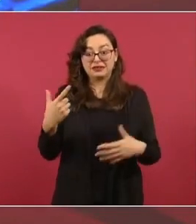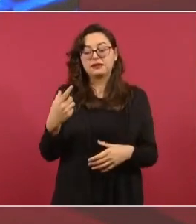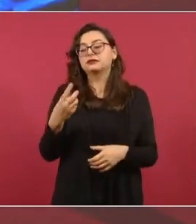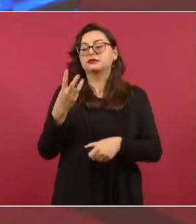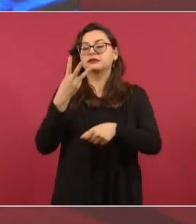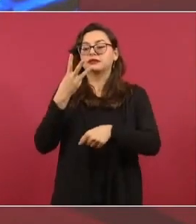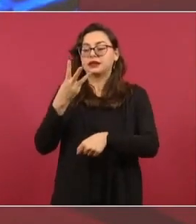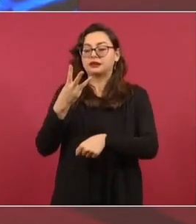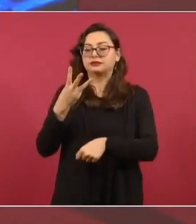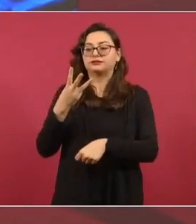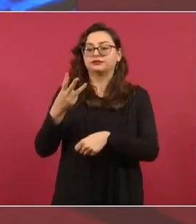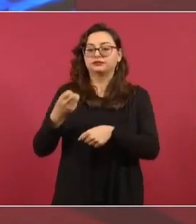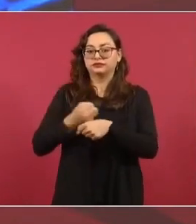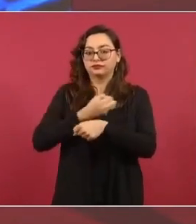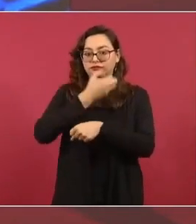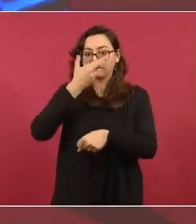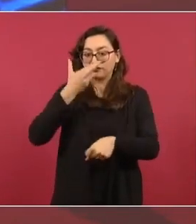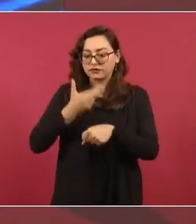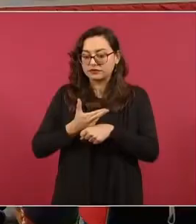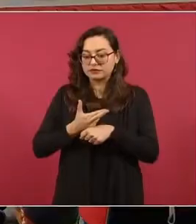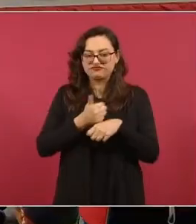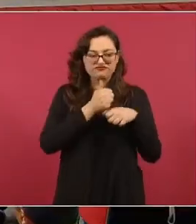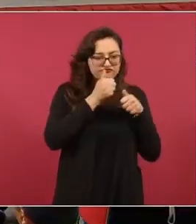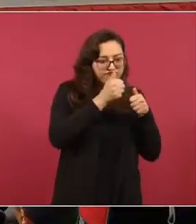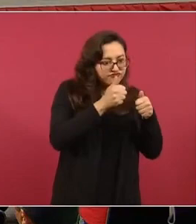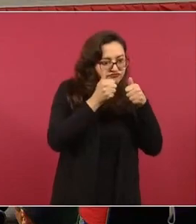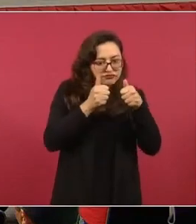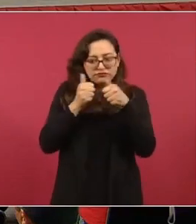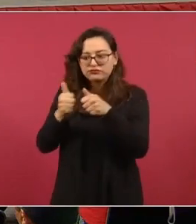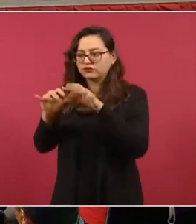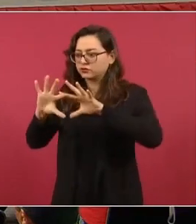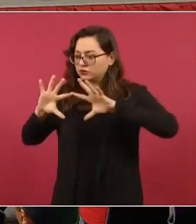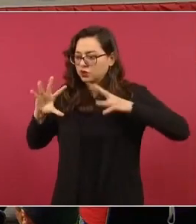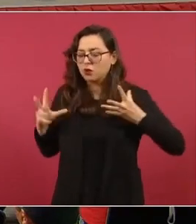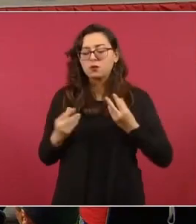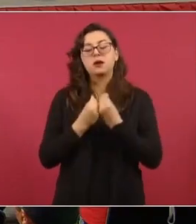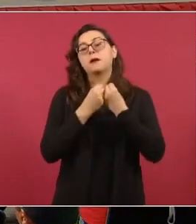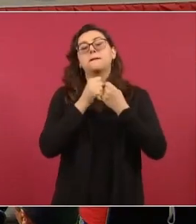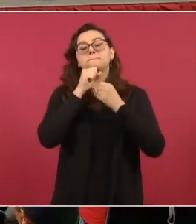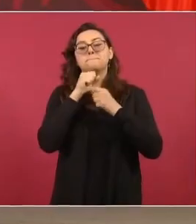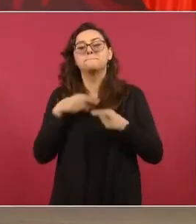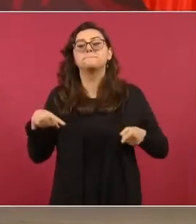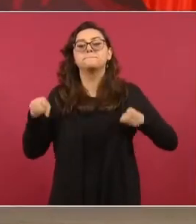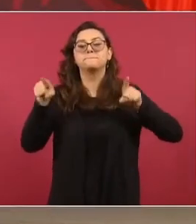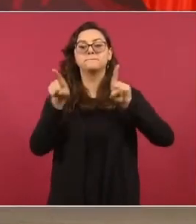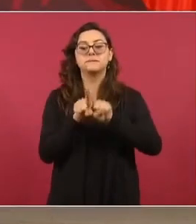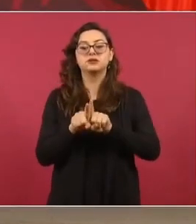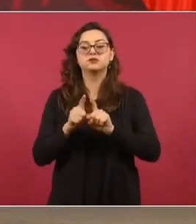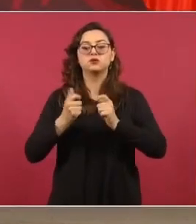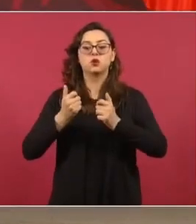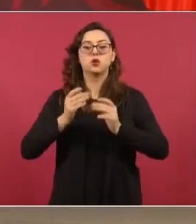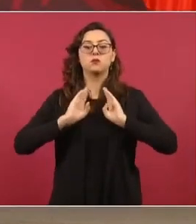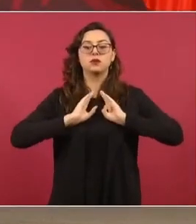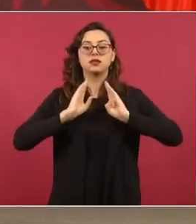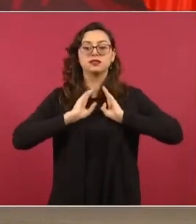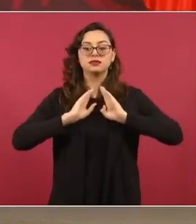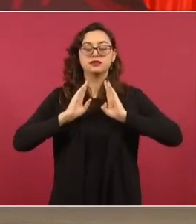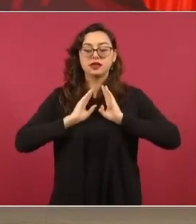más ingenieros militares, oficiales de la defensa y